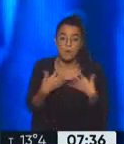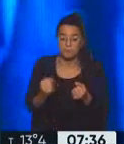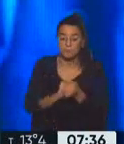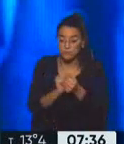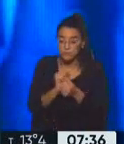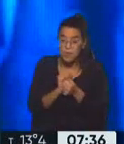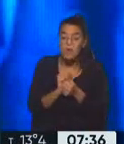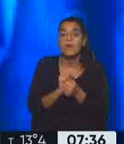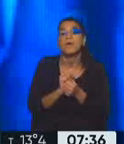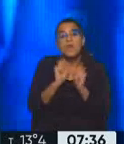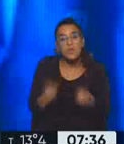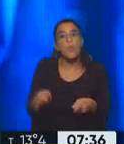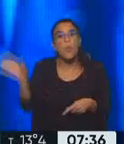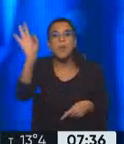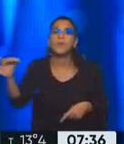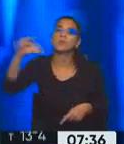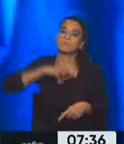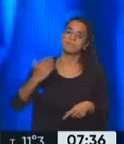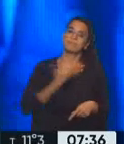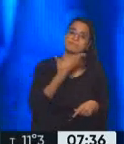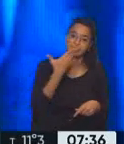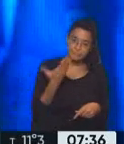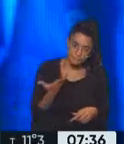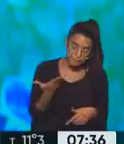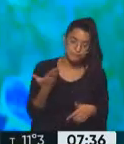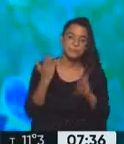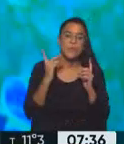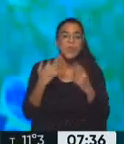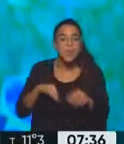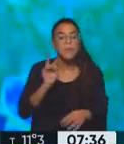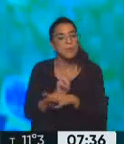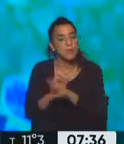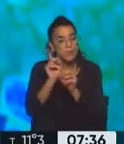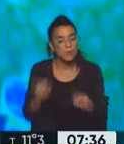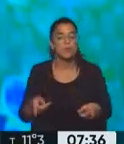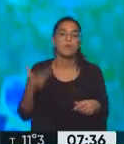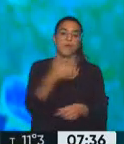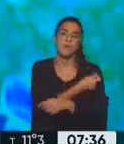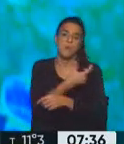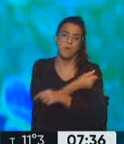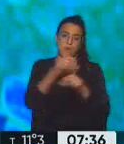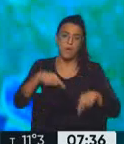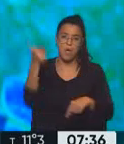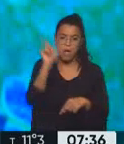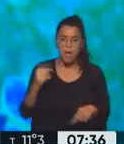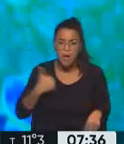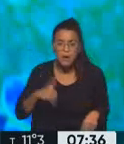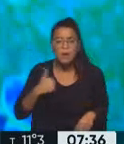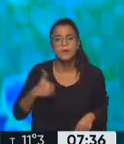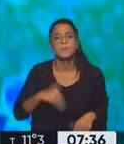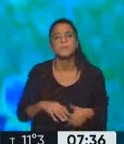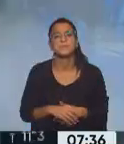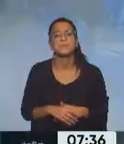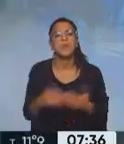entonces es importante saber y hay que cuidarse con los niveles de vacunación como she was tan alto que tiene la república argentina afortunadamente